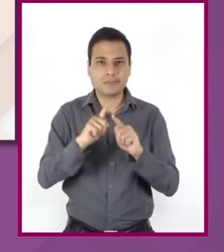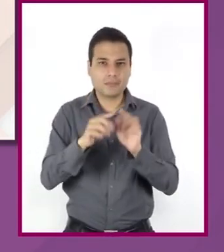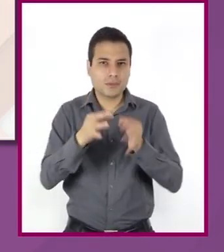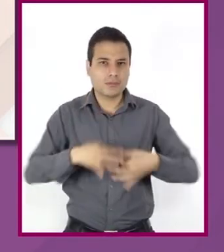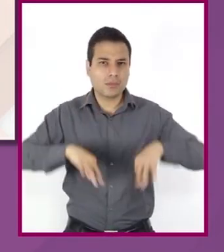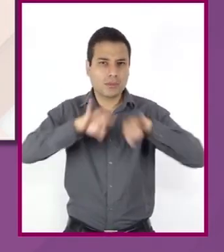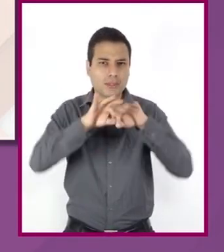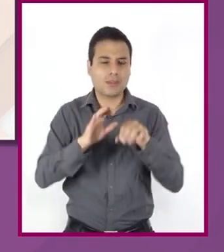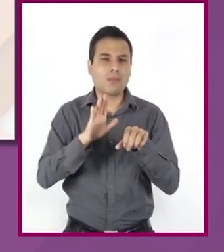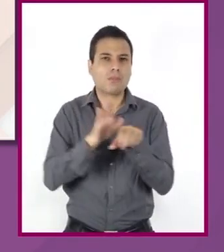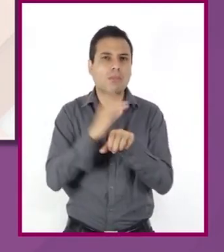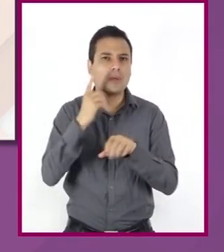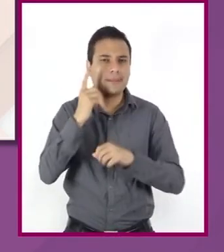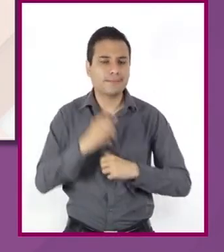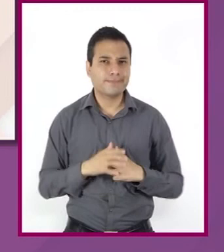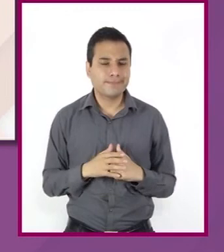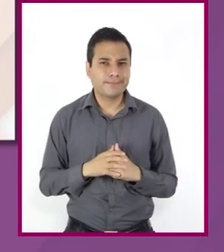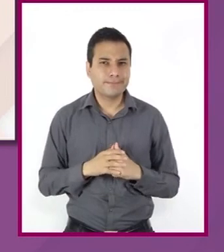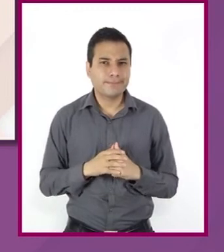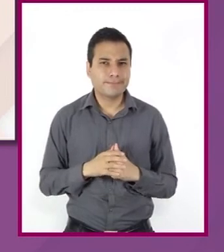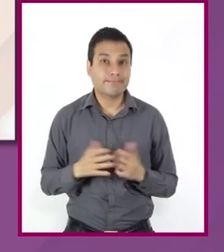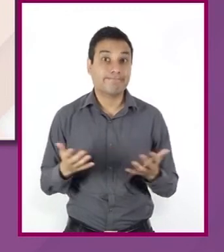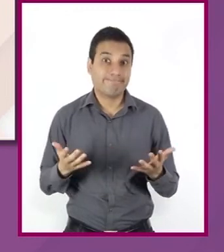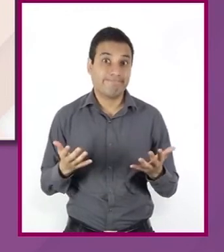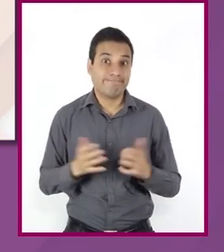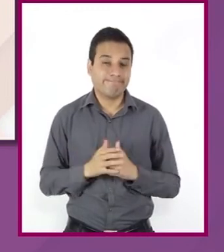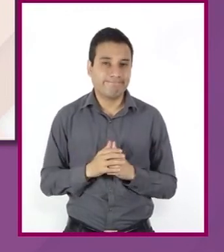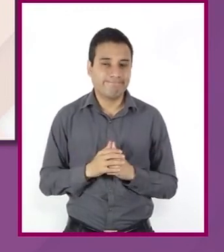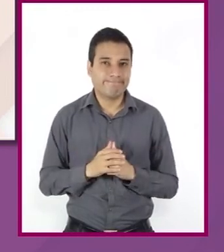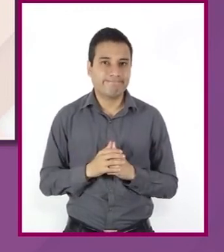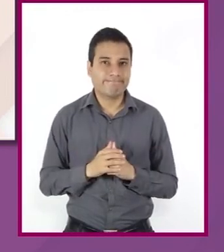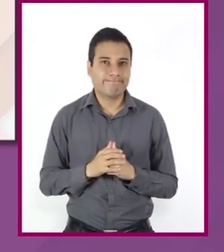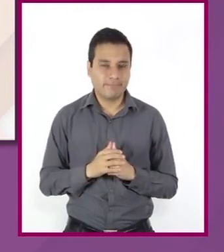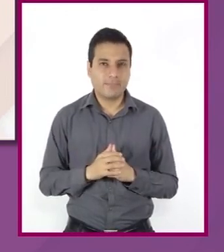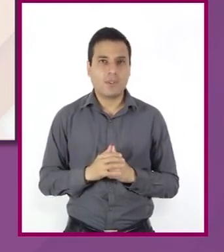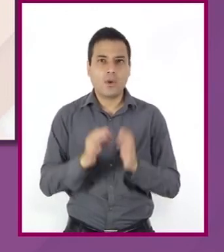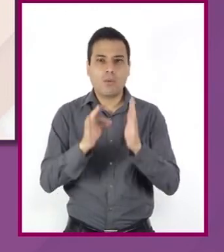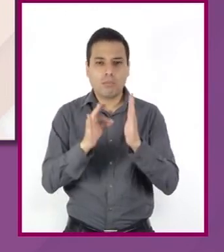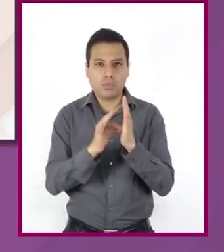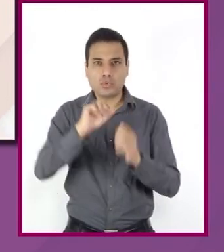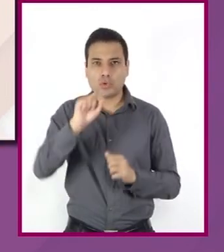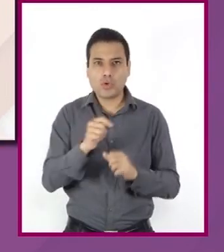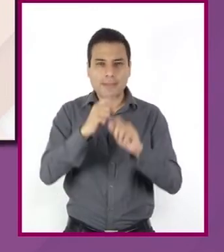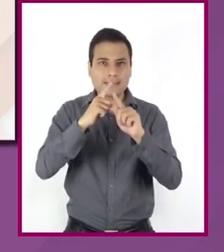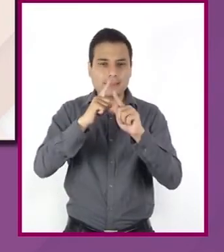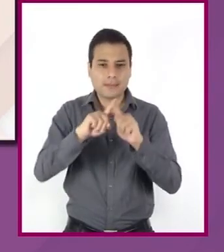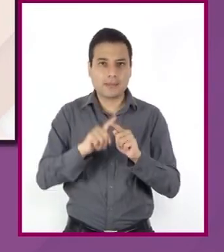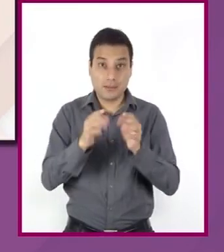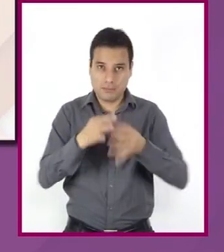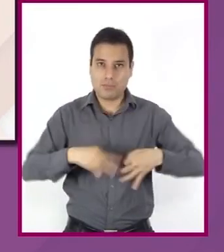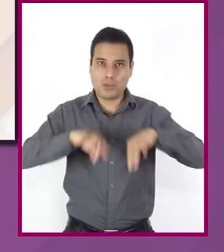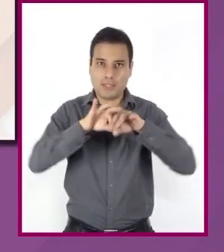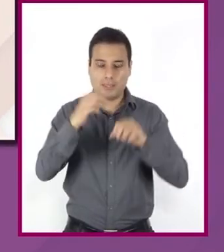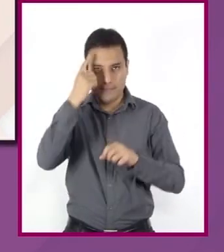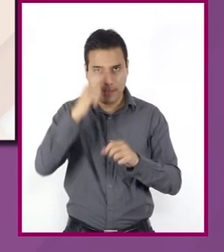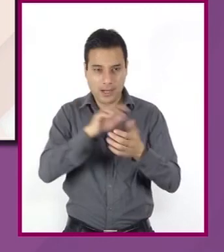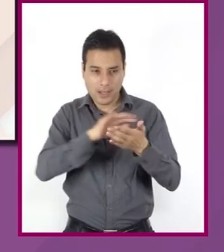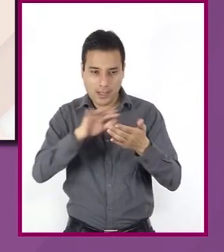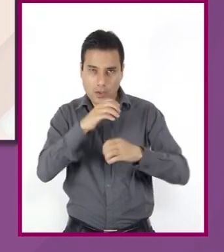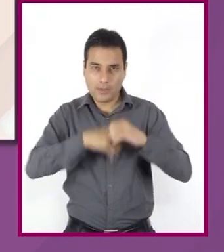textos dramáticos? ¿Por qué son importantes los signos de puntuación para la lectura de un texto